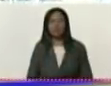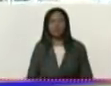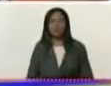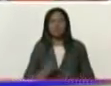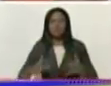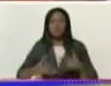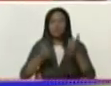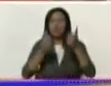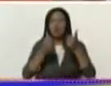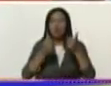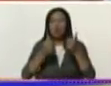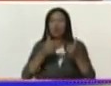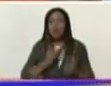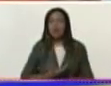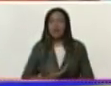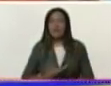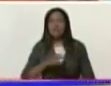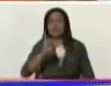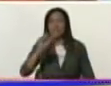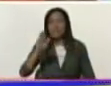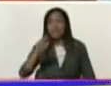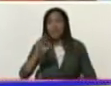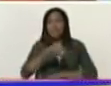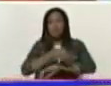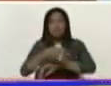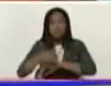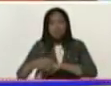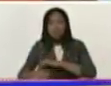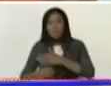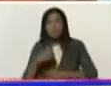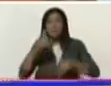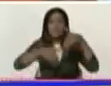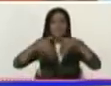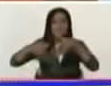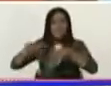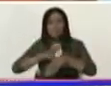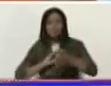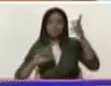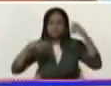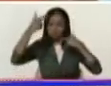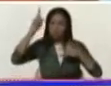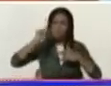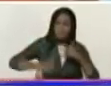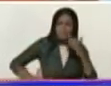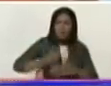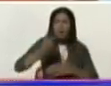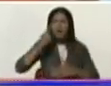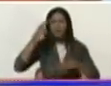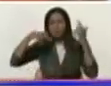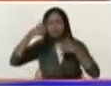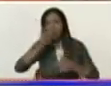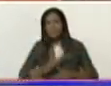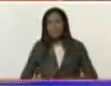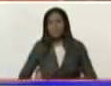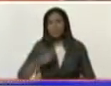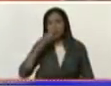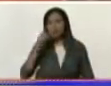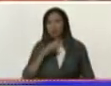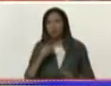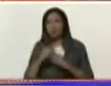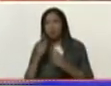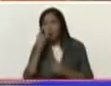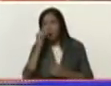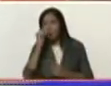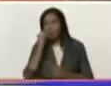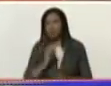alcalde de Yare, que como usted sabe es uno de los municipios donde más votan por el chavismo, donde más votaron por usted, presidente. Yo quiero darle la palabra a